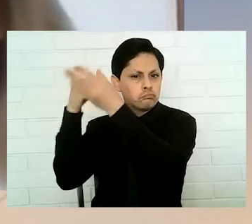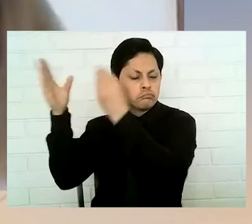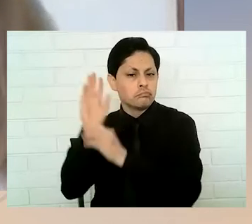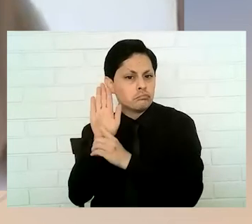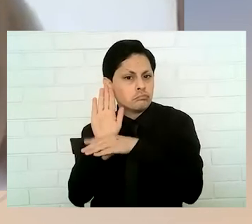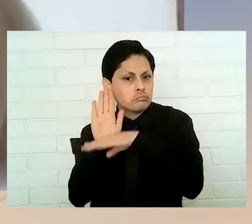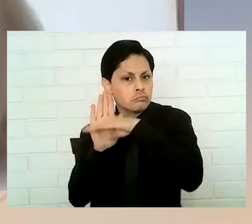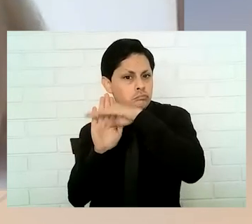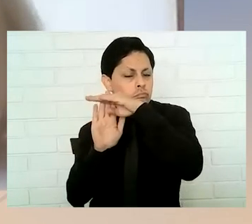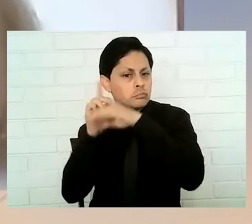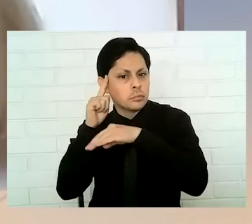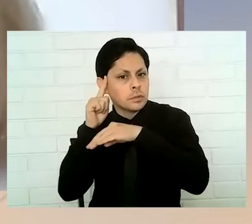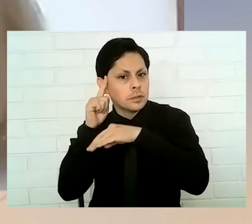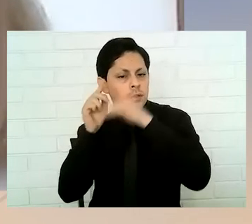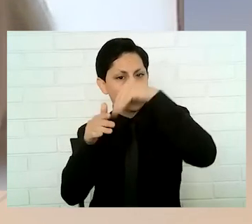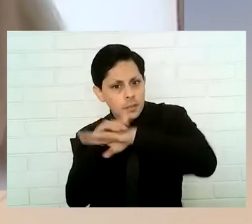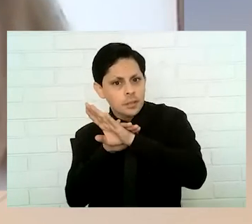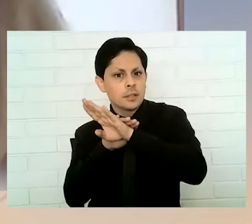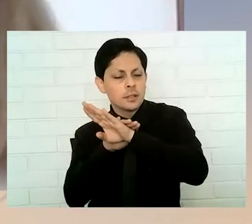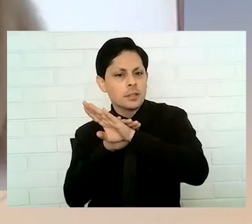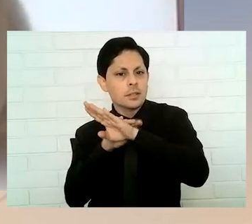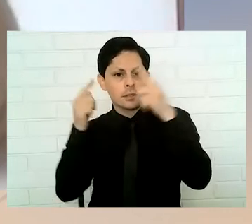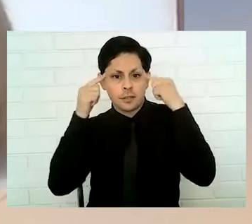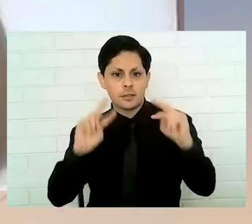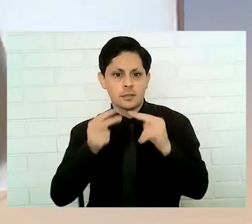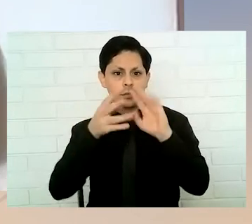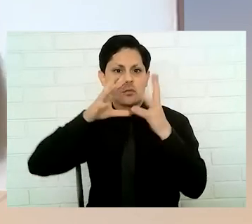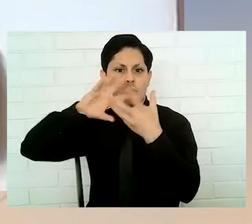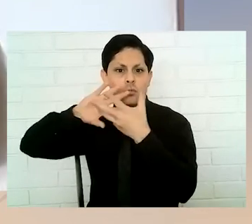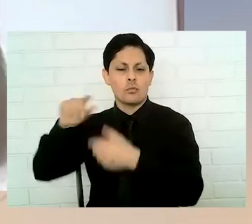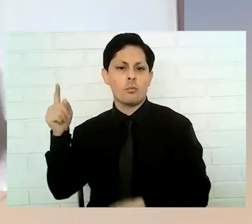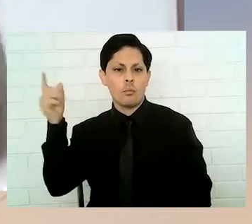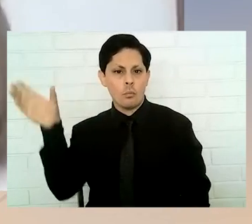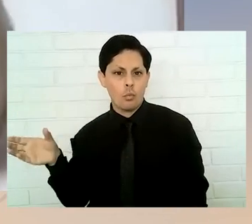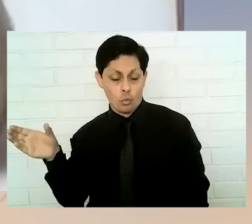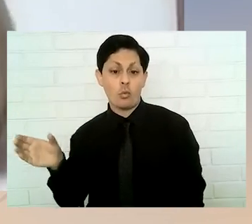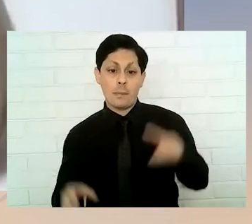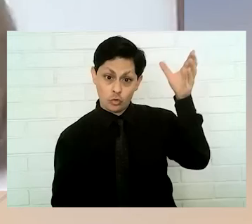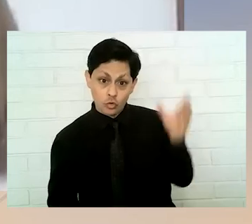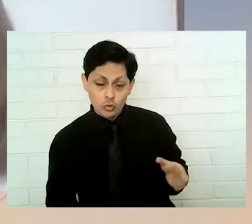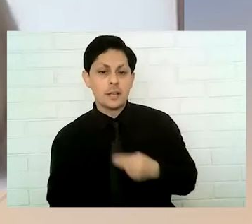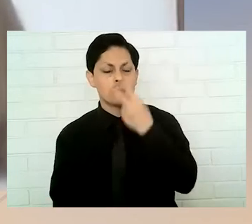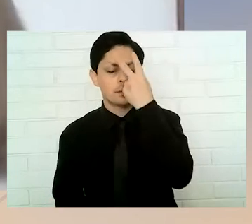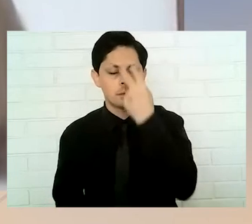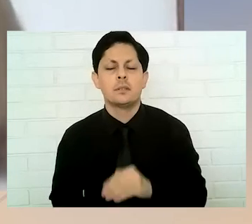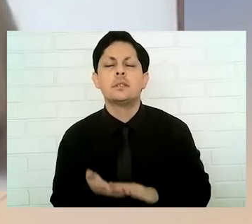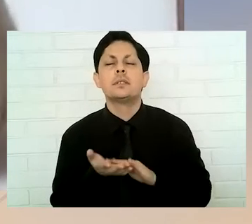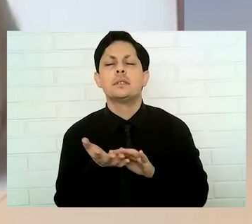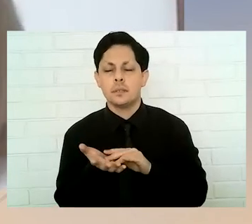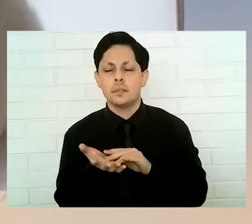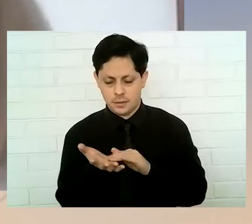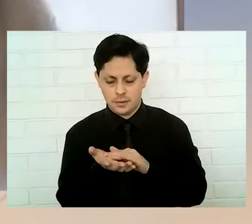de acuerdo a cómo ha vivido. Por lo tanto, una persona ciega tiene una construcción de sentido y